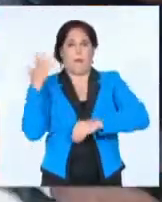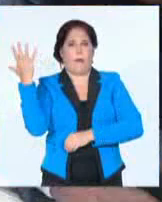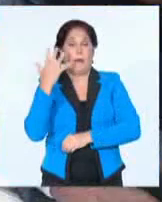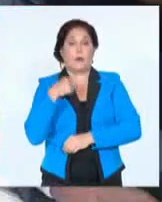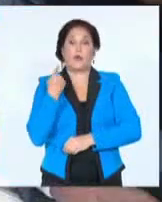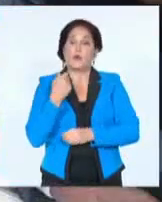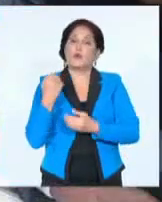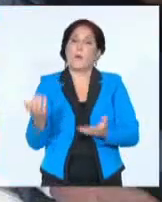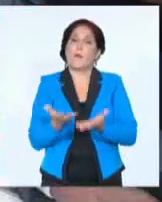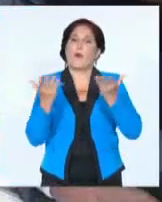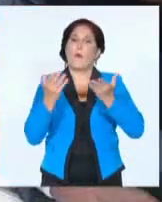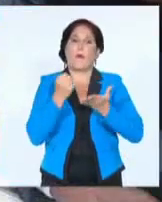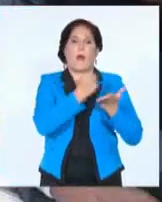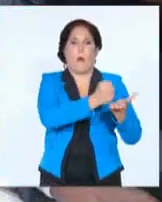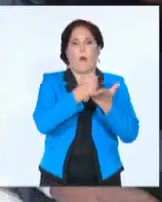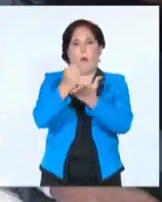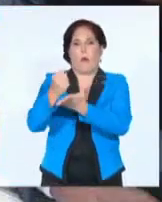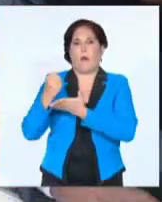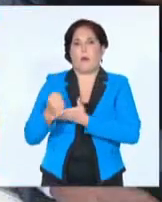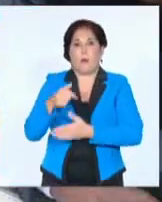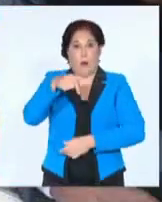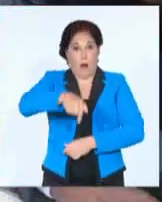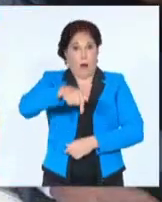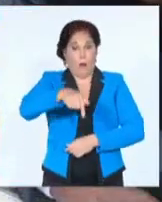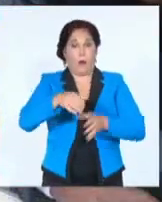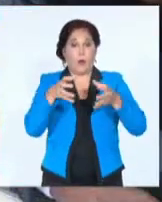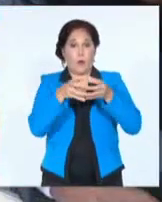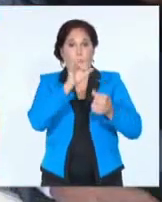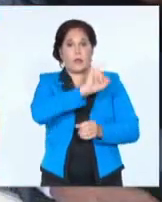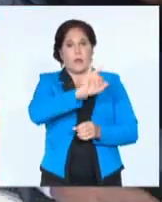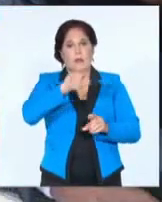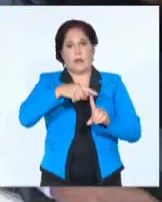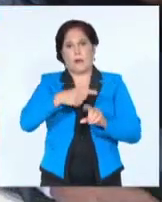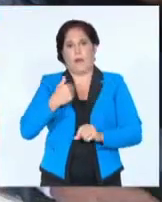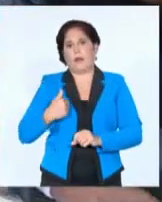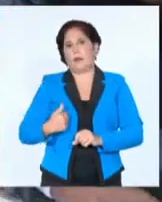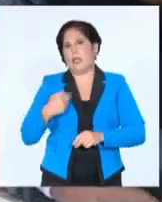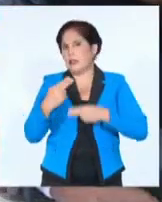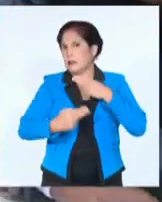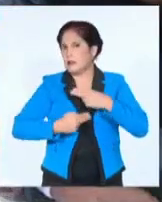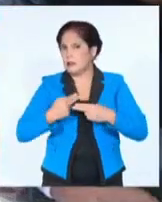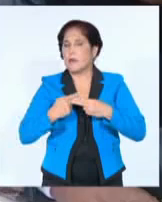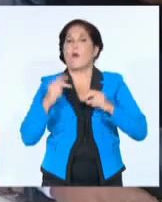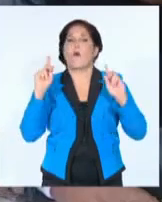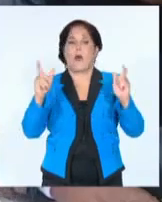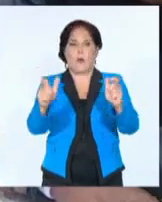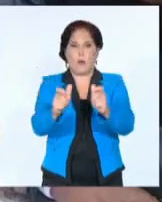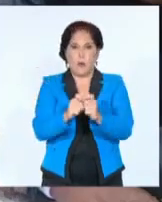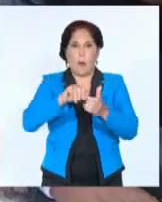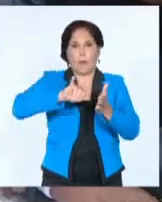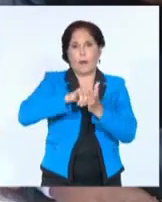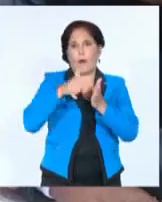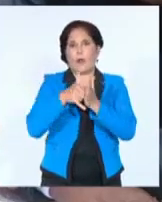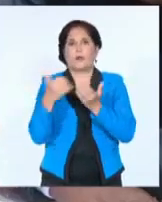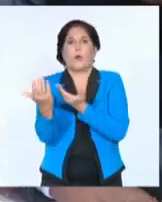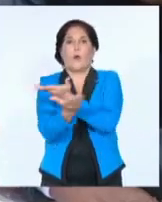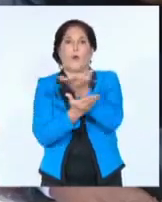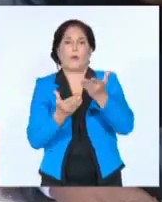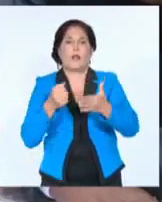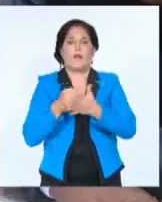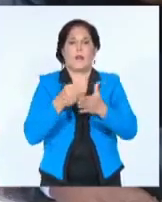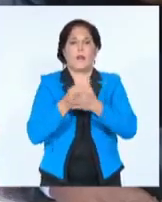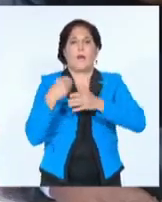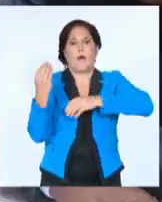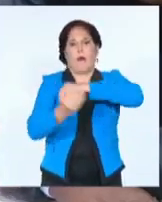cooperación. Bajo nuestra actual presidencia del Grupo de los 77 y China, hemos compartido varios proyectos para enfrentar el cambio climático en